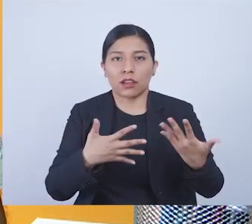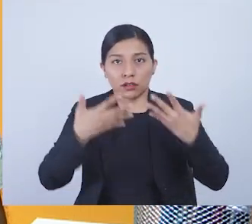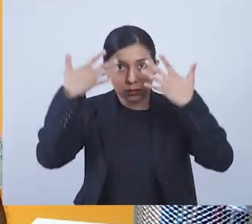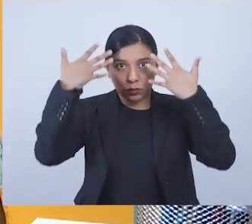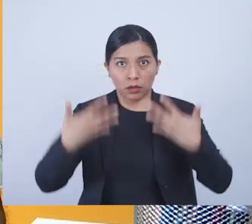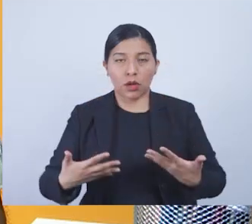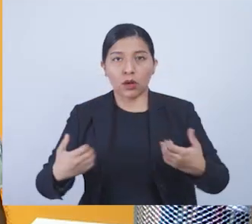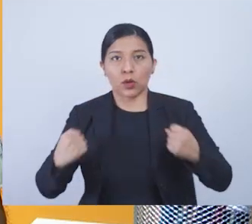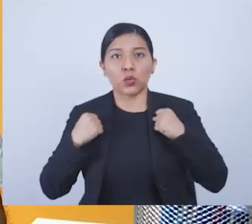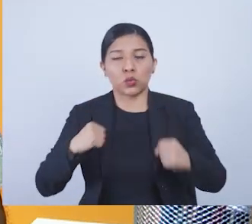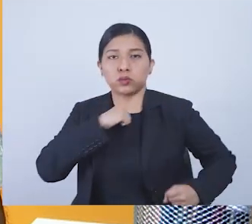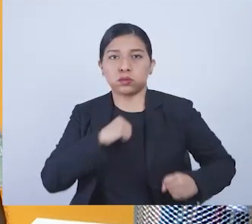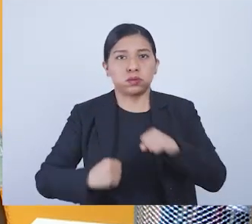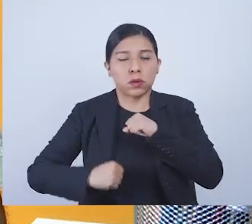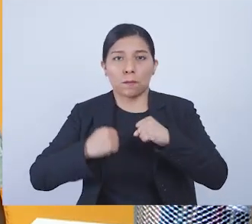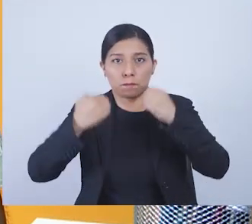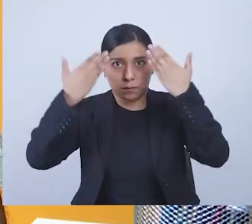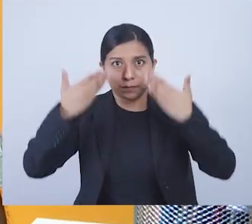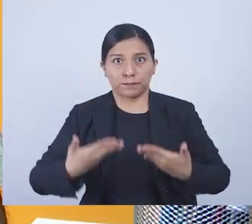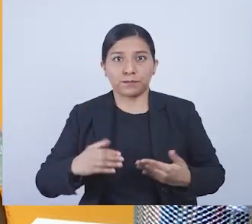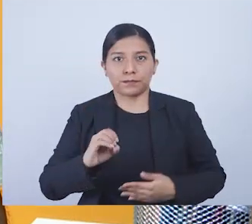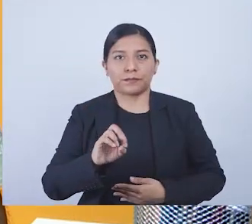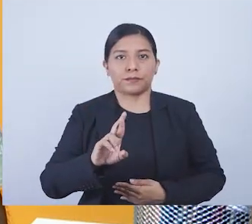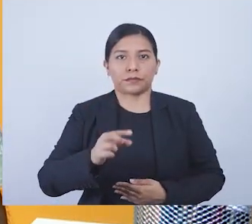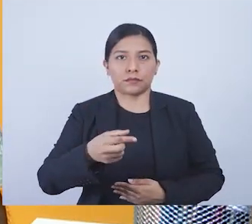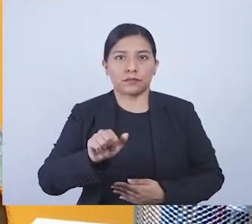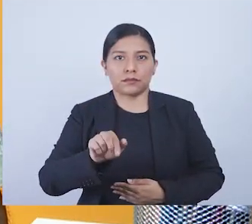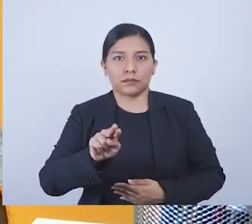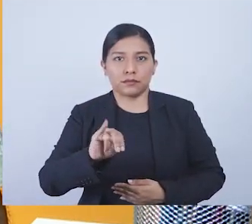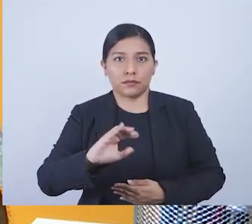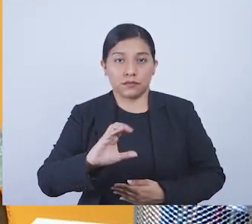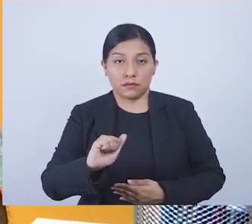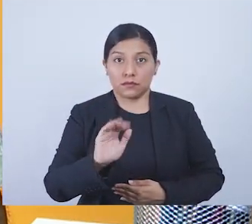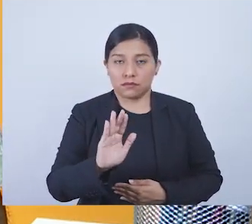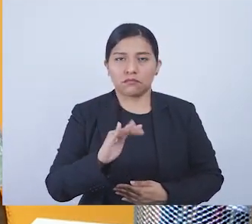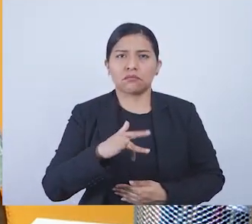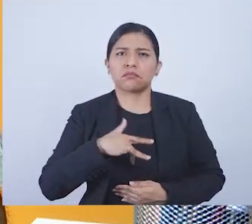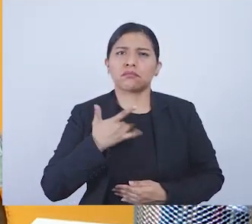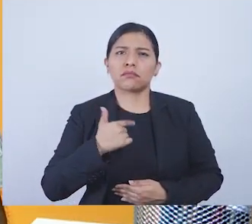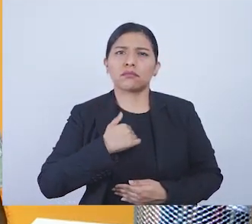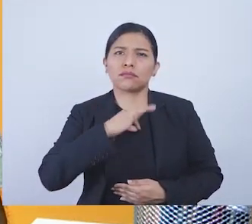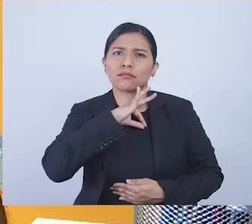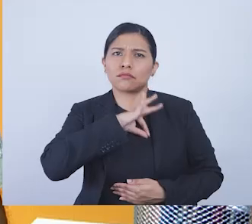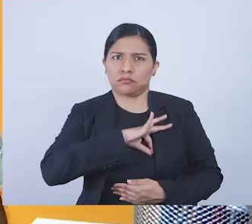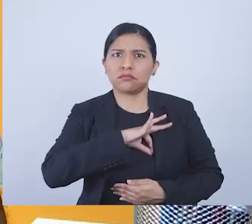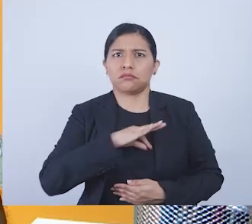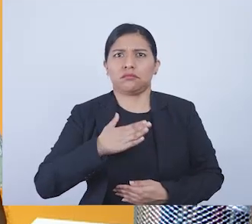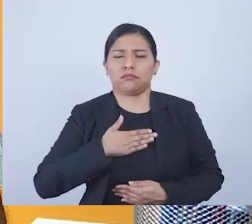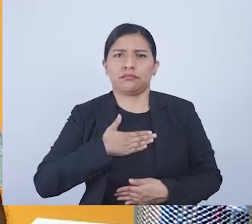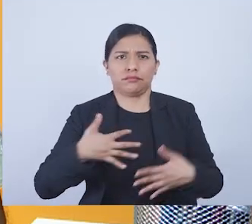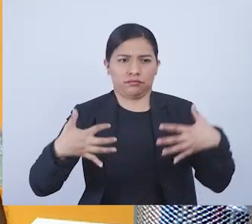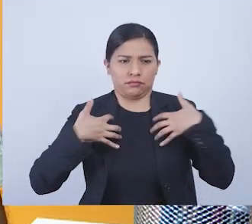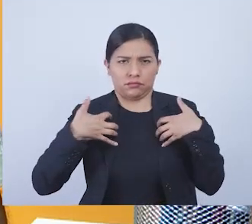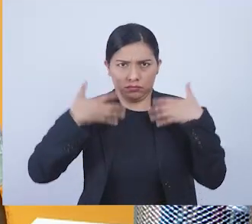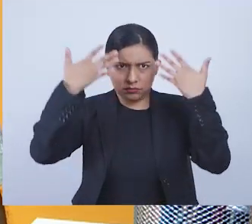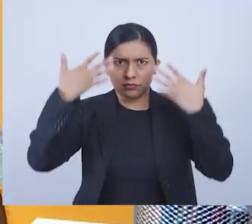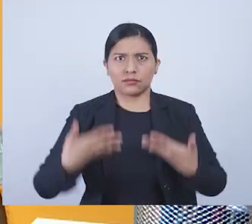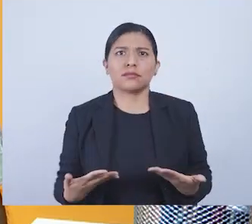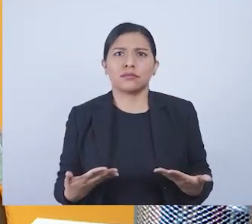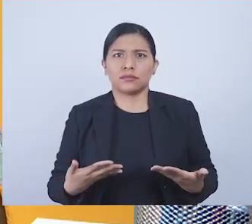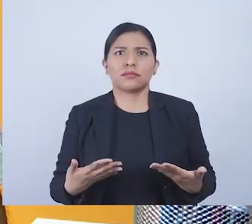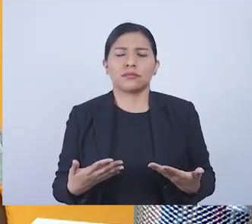las estructuras internas orgánicas le benefician en las funciones vitales. Pero